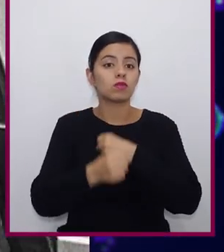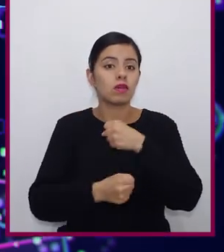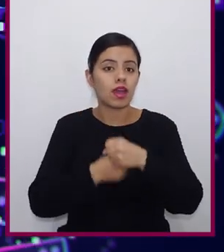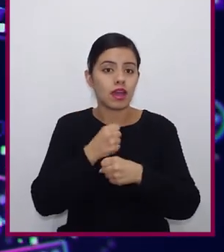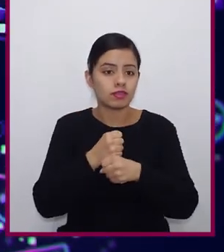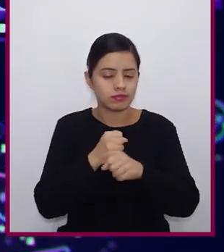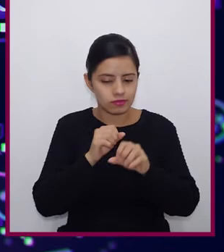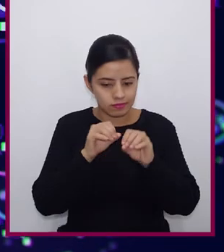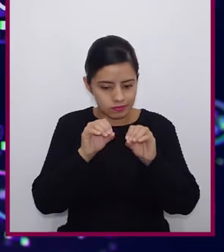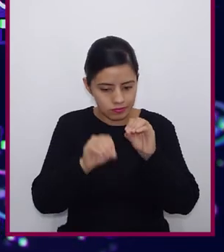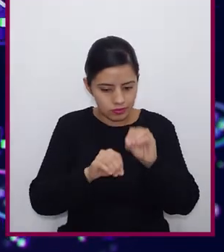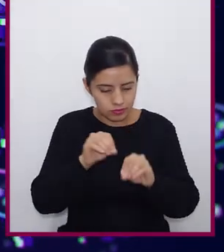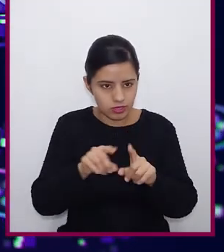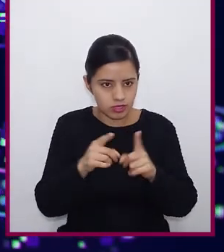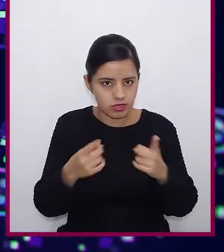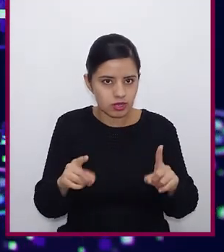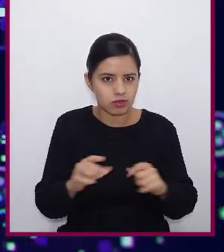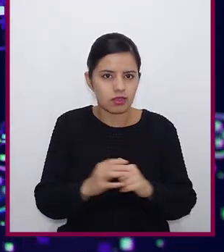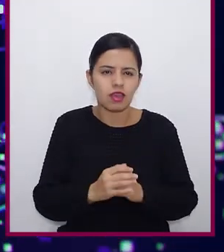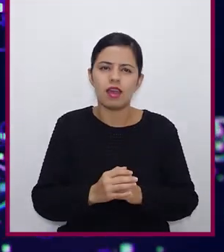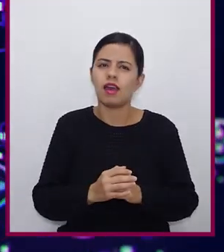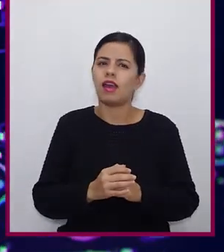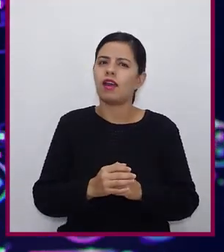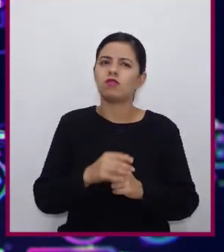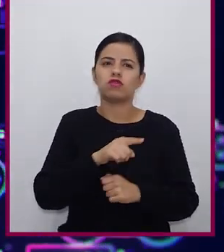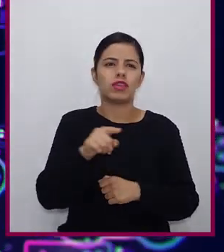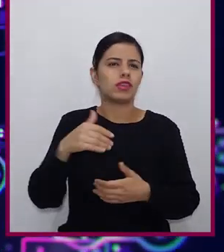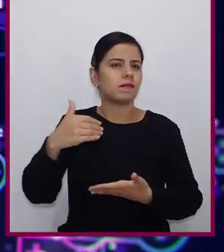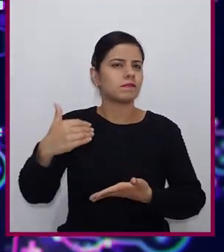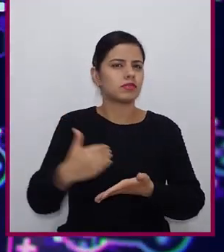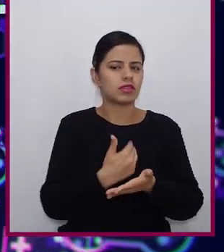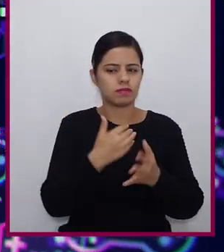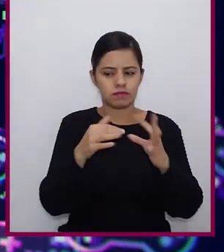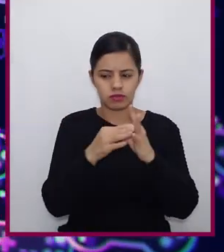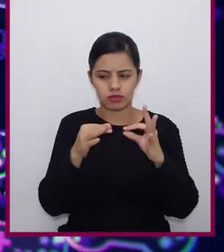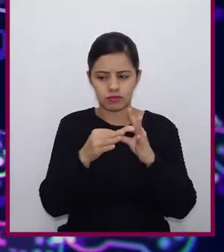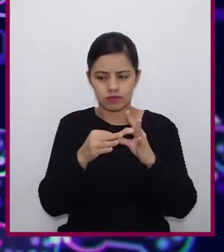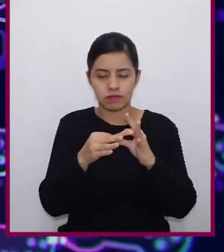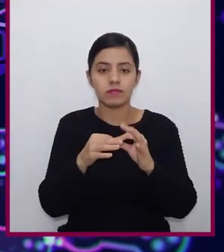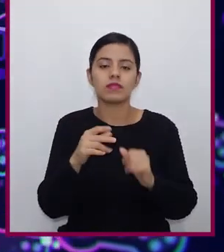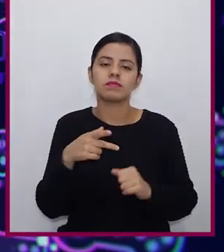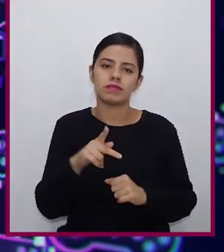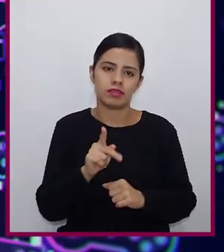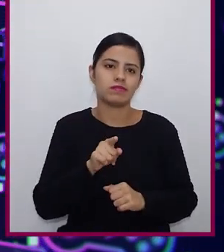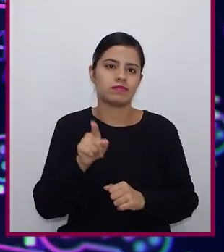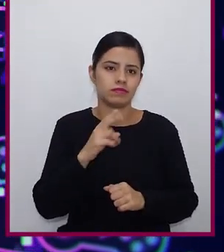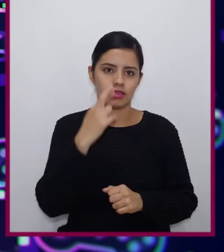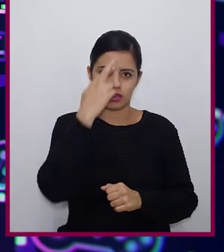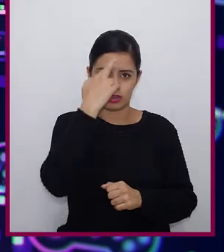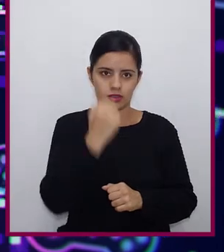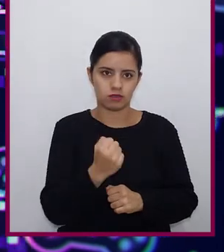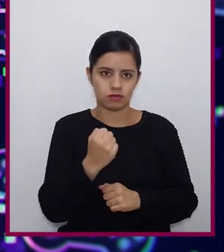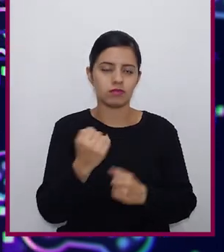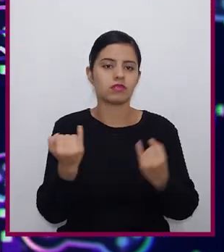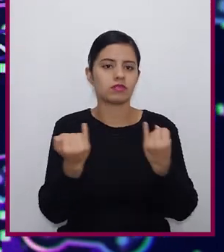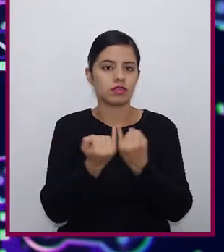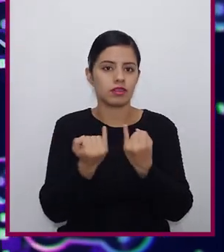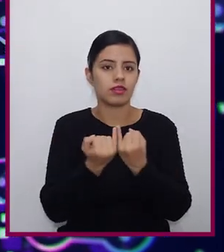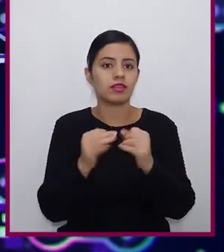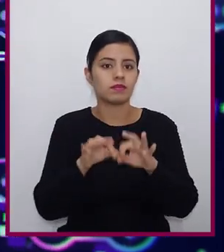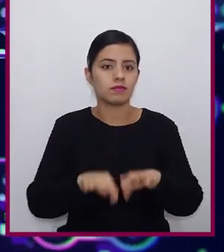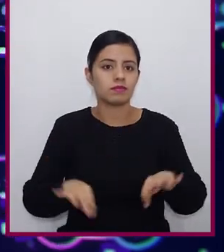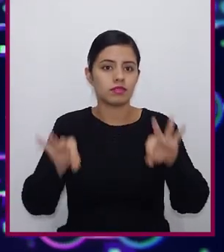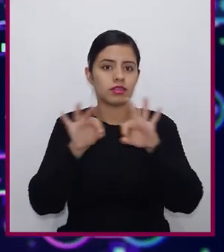de... Ah, cómo les gusta interrumpirme. Pero tienes razón. También es importante